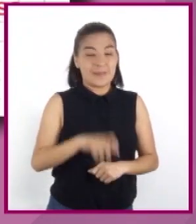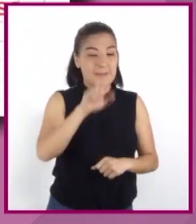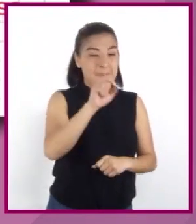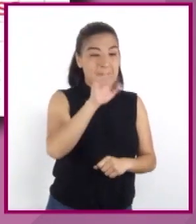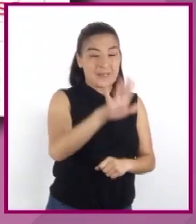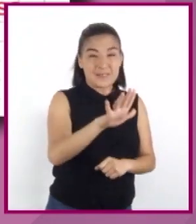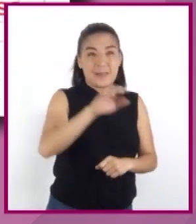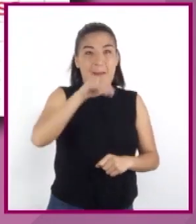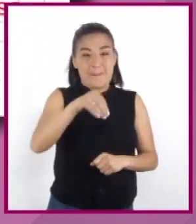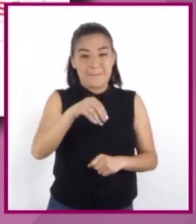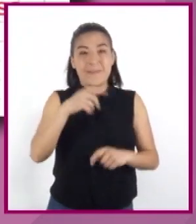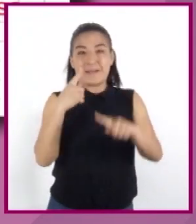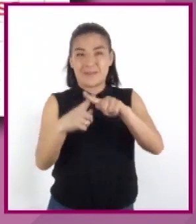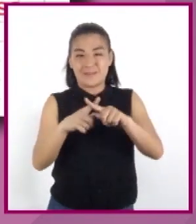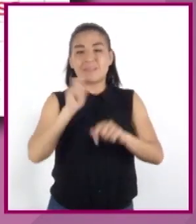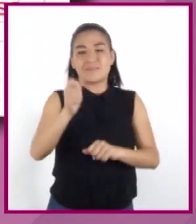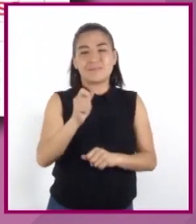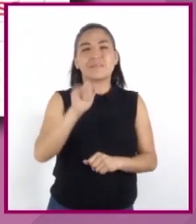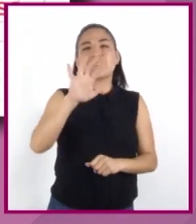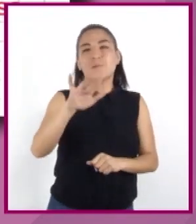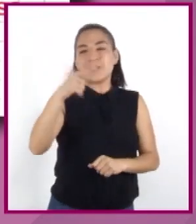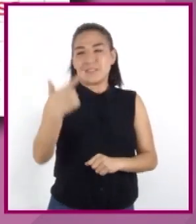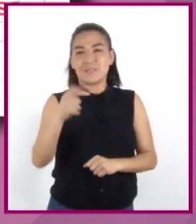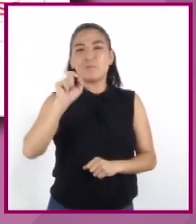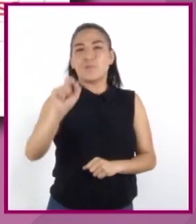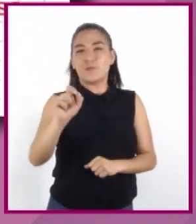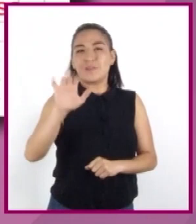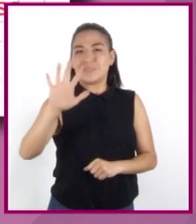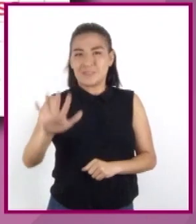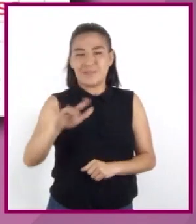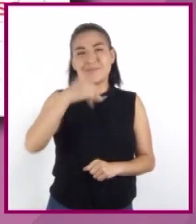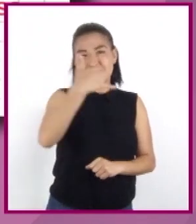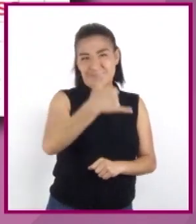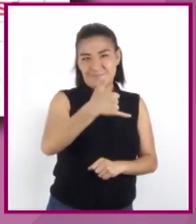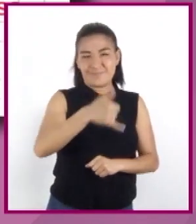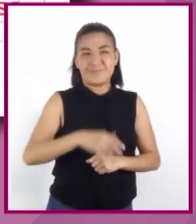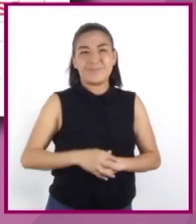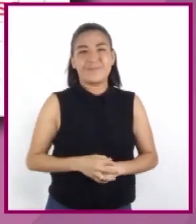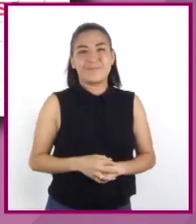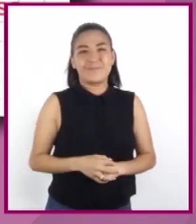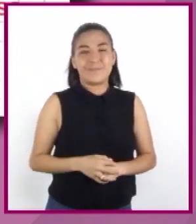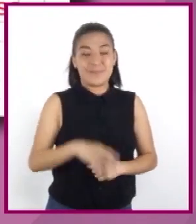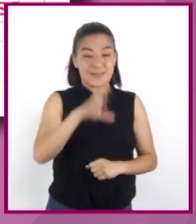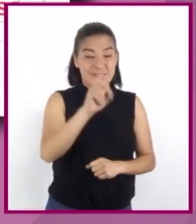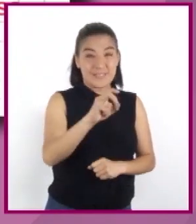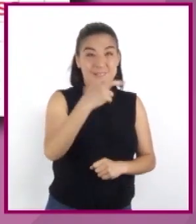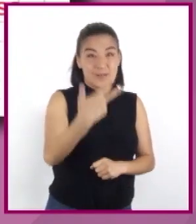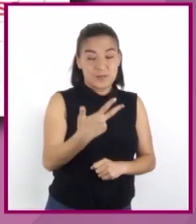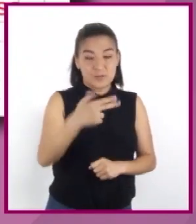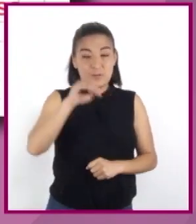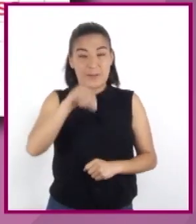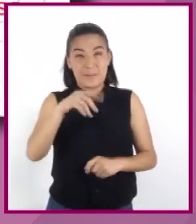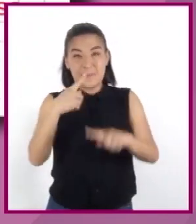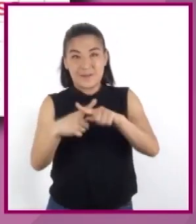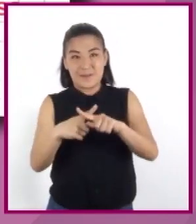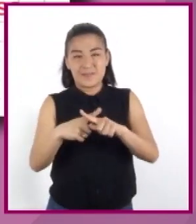25 en X y 57.5 en Y, 38 en X